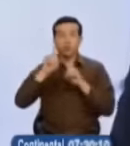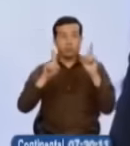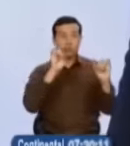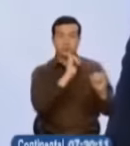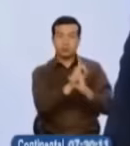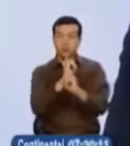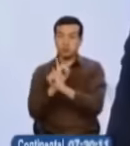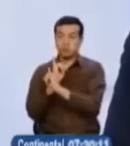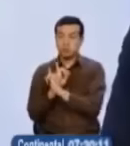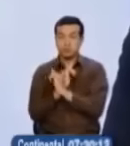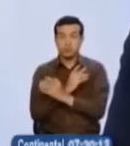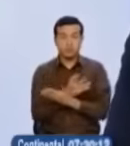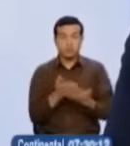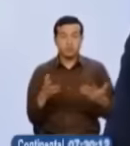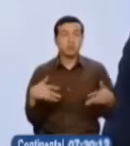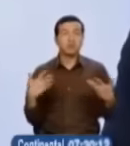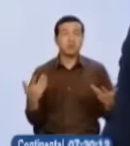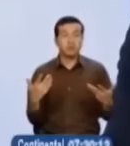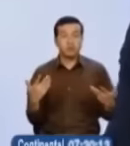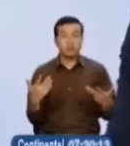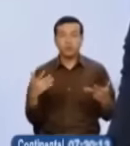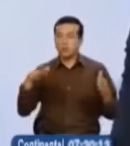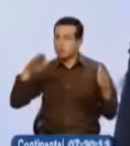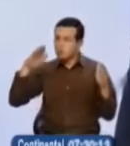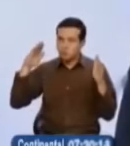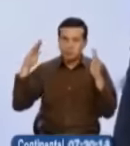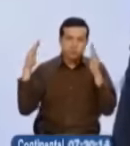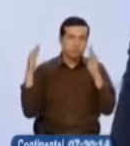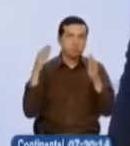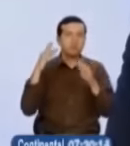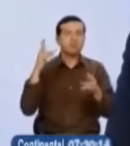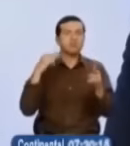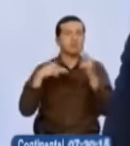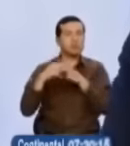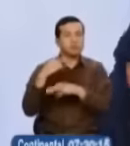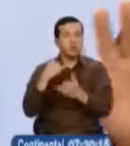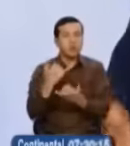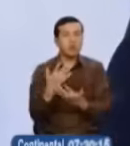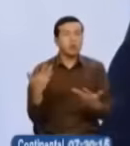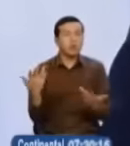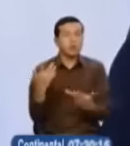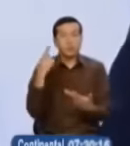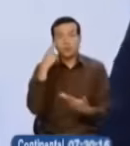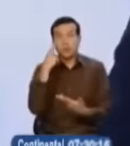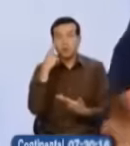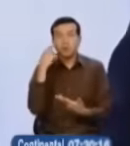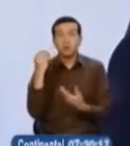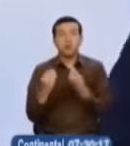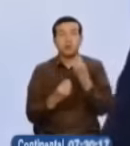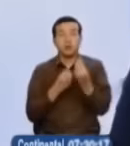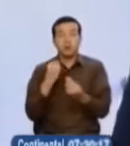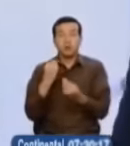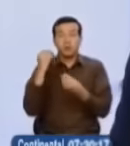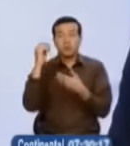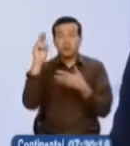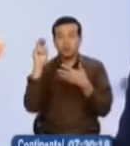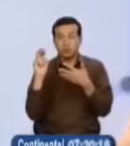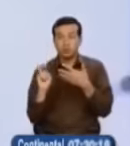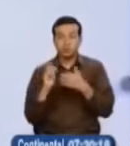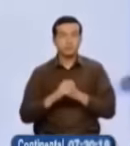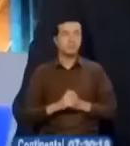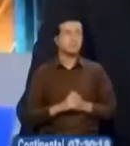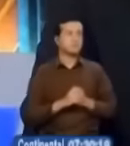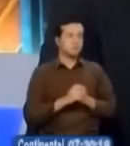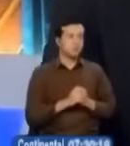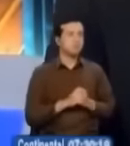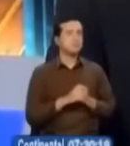instituciones, de este comportamiento que tienen, hacia dónde está llevando al mercado, y que sí es momento de hacer un análisis y redefinir estas estrategias. Okay. ¿No? Pero